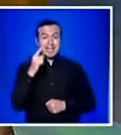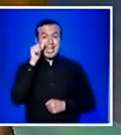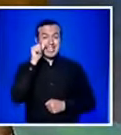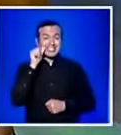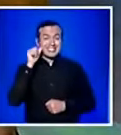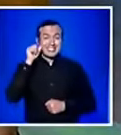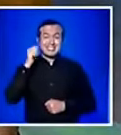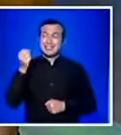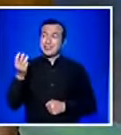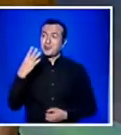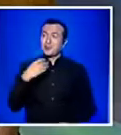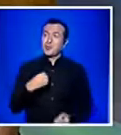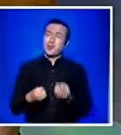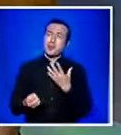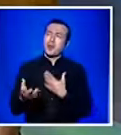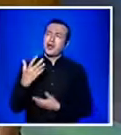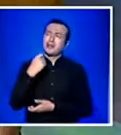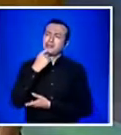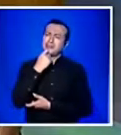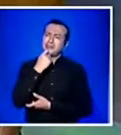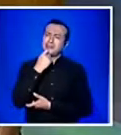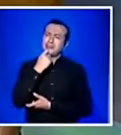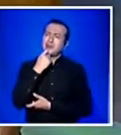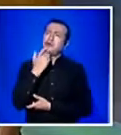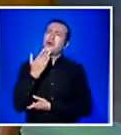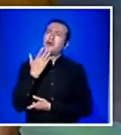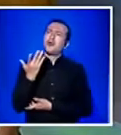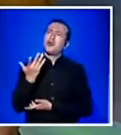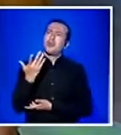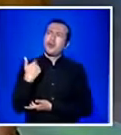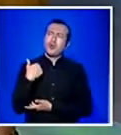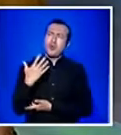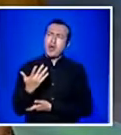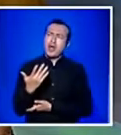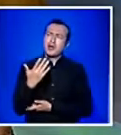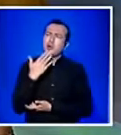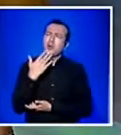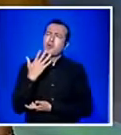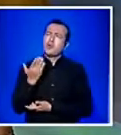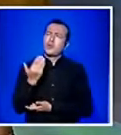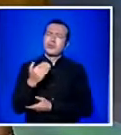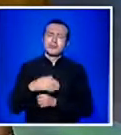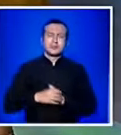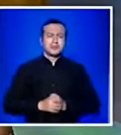para contarnos durante qué tiempo no tienen el suministro de agua. Andreita, buenos días.